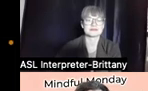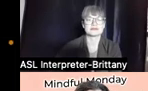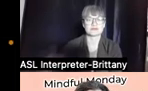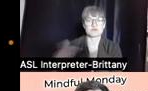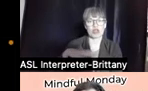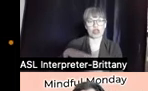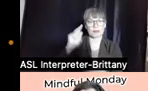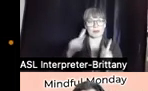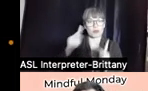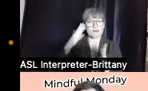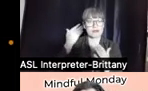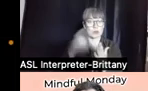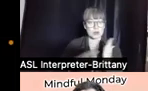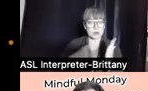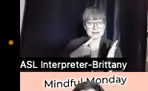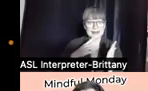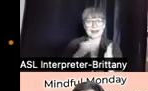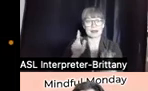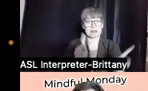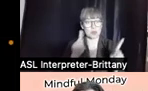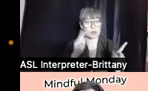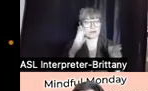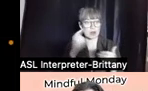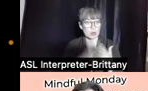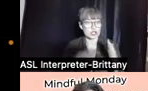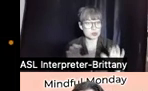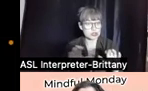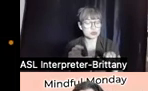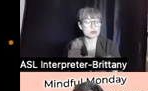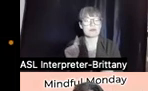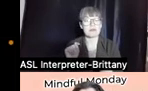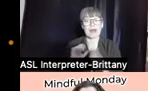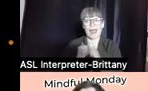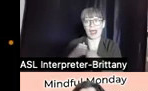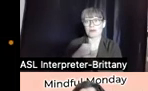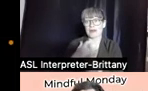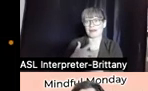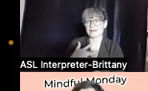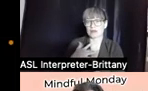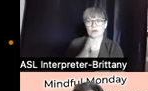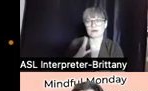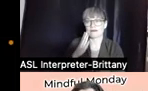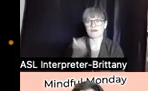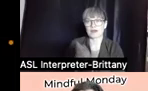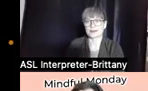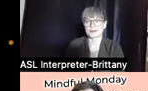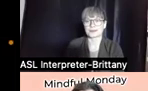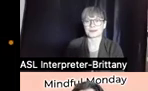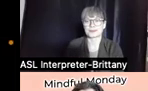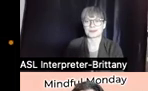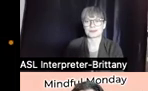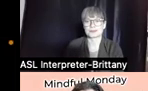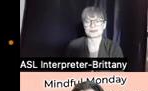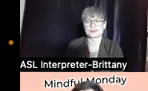He aprendido que la gente olvidará lo que dijiste, olvidará lo que hiciste, pero la gente nunca olvidará cómo los hiciste